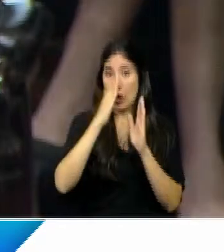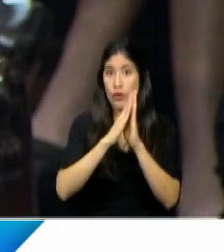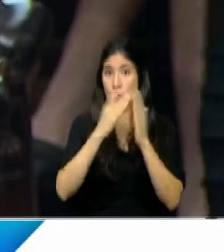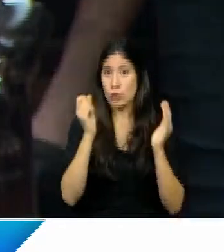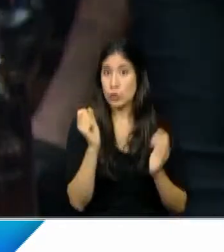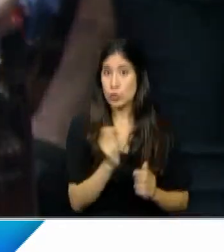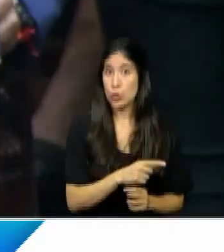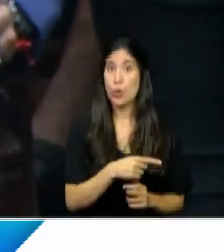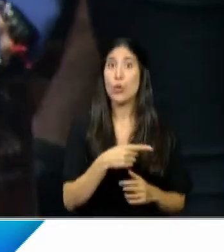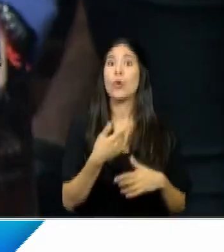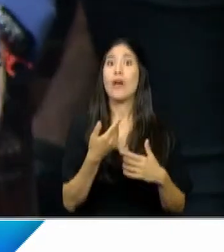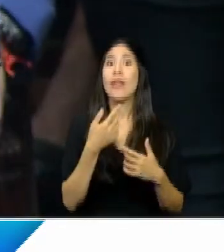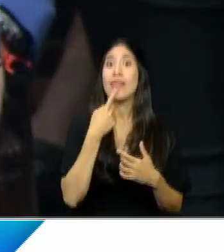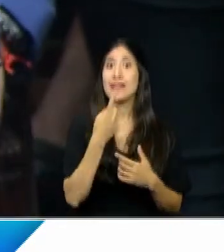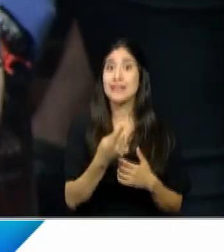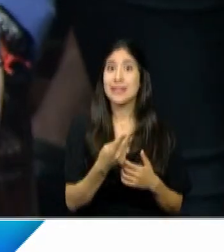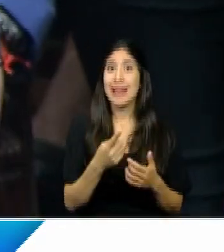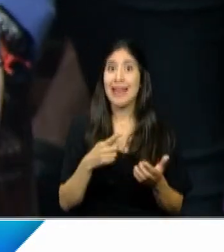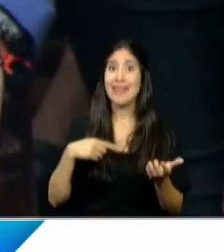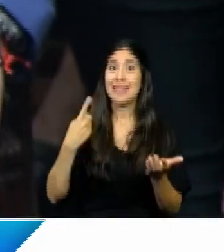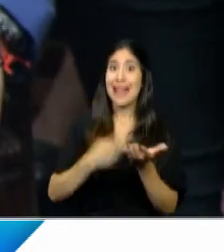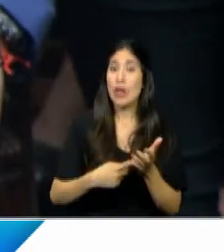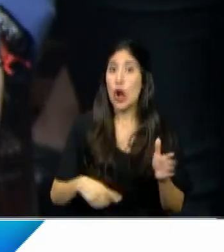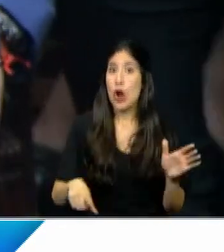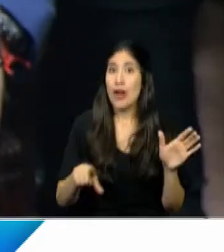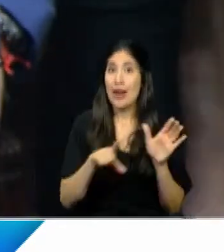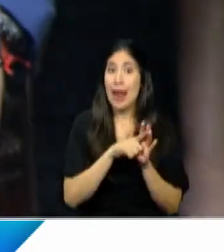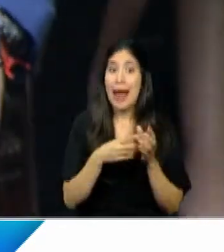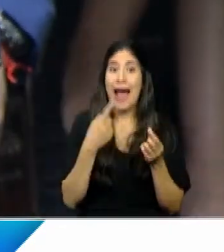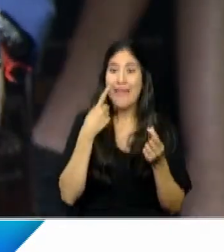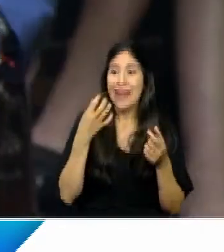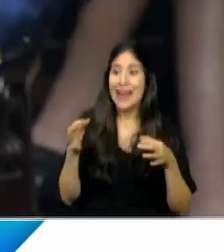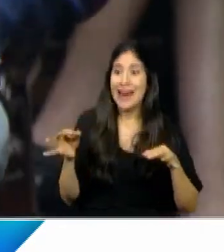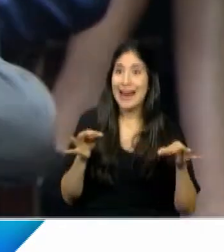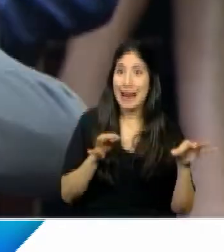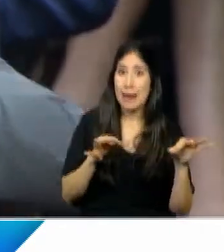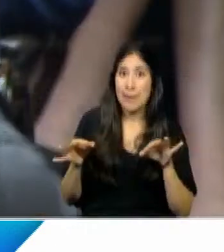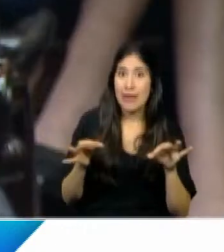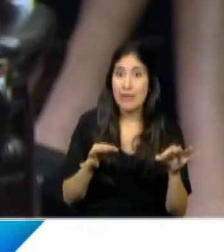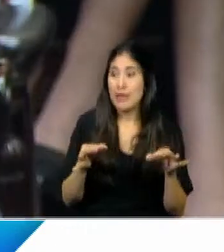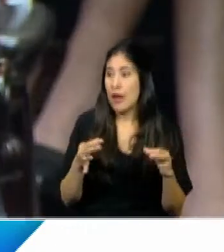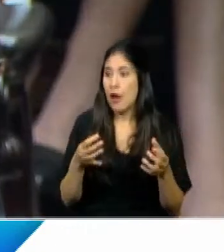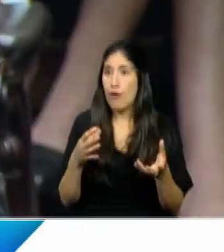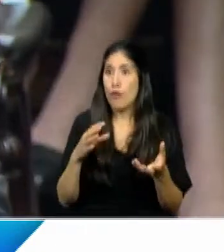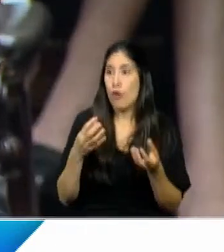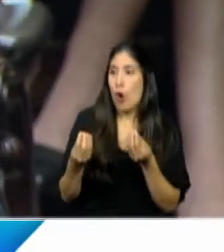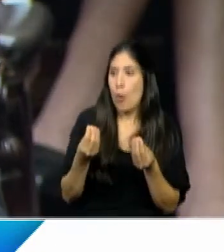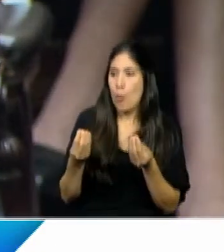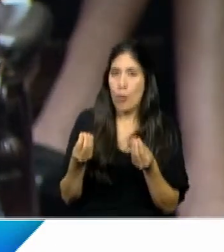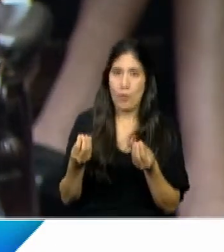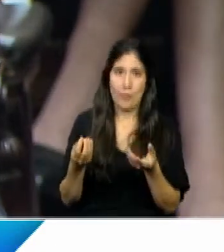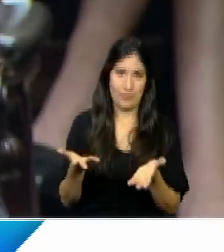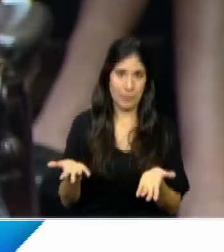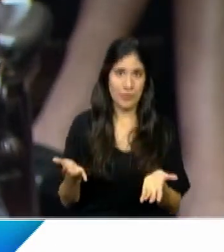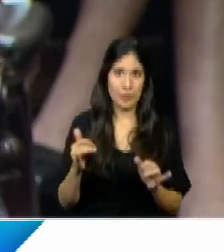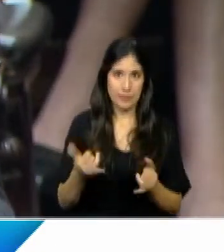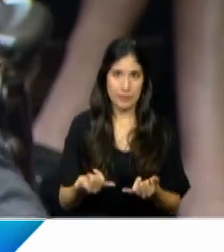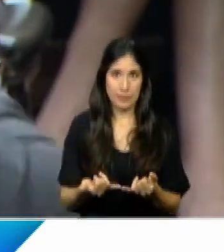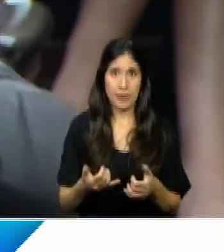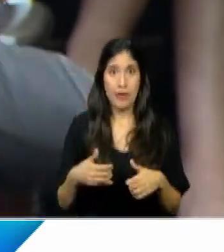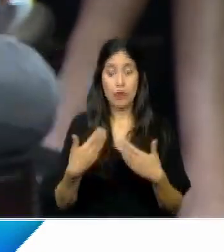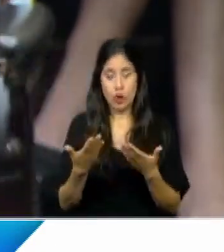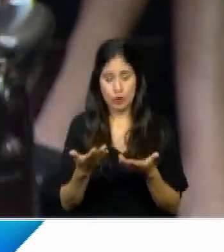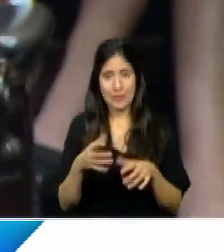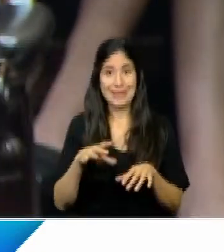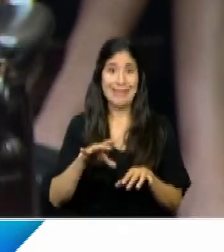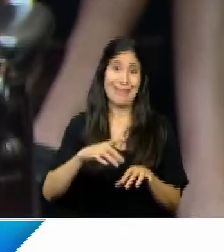Nacional, que manda el dictado de una ley que reglamente de algún modo esto. Se eligió